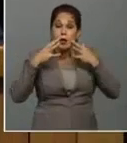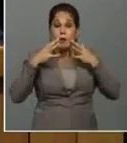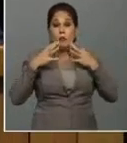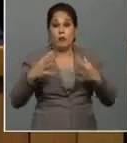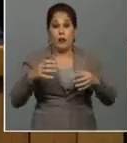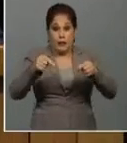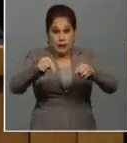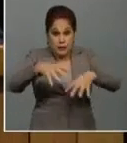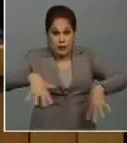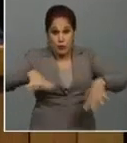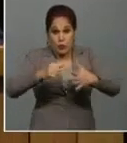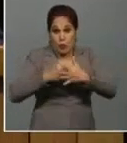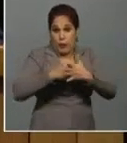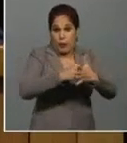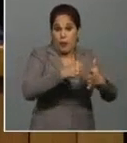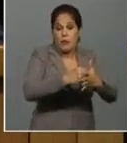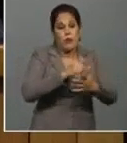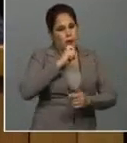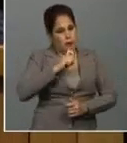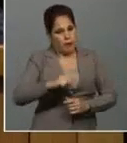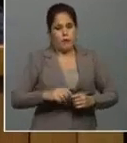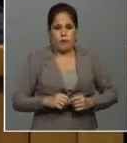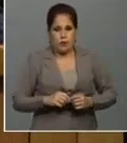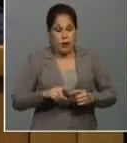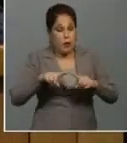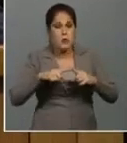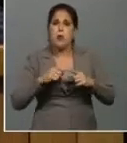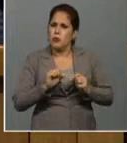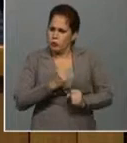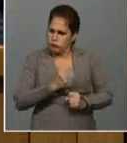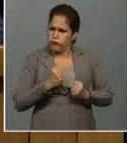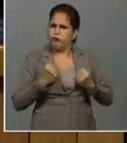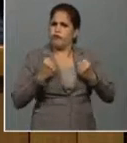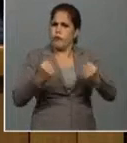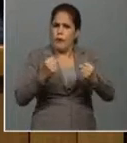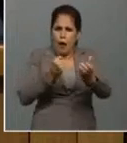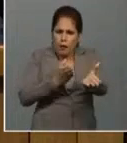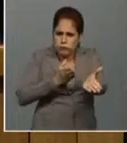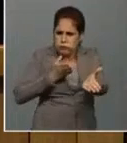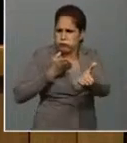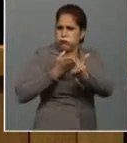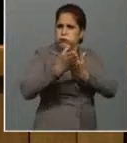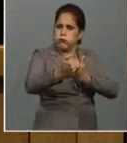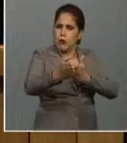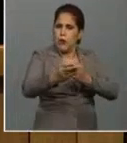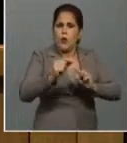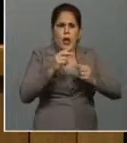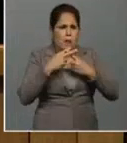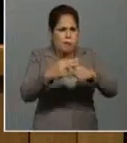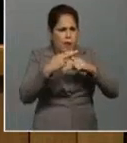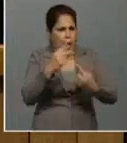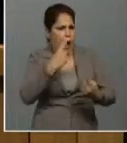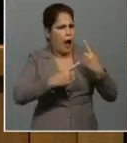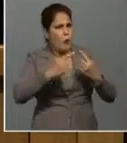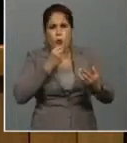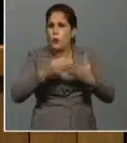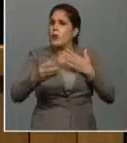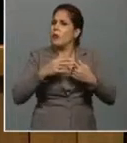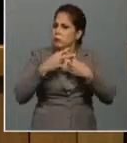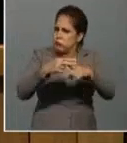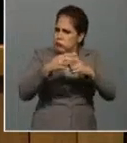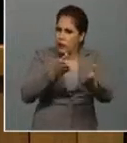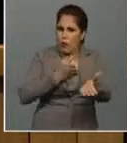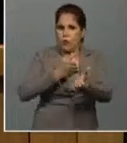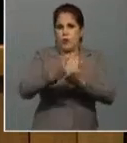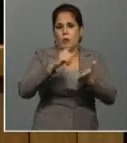en medio de presiones inimaginables y hemos crecido avanzado y rectificado muchas veces en